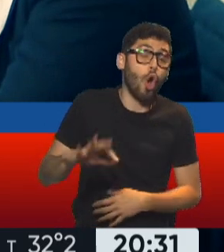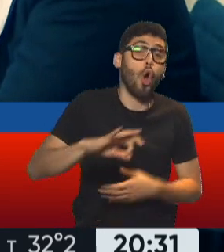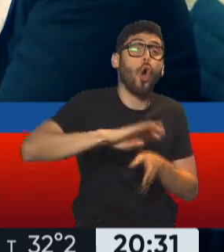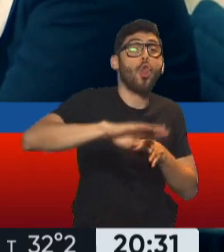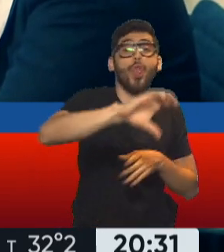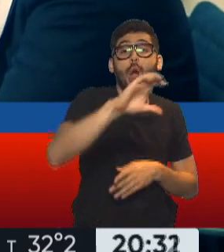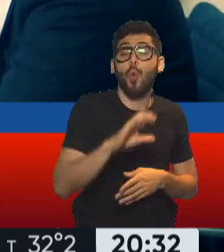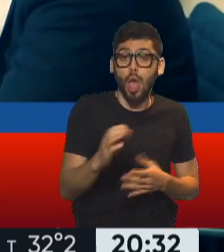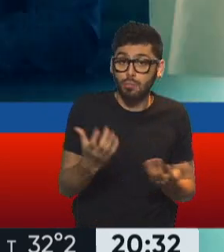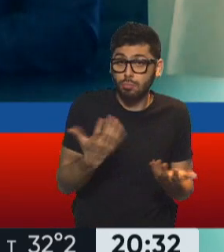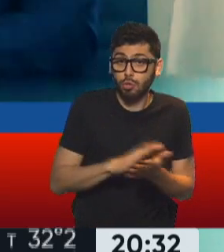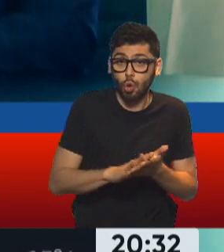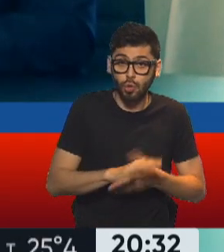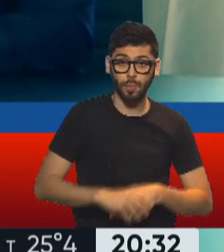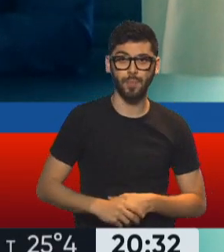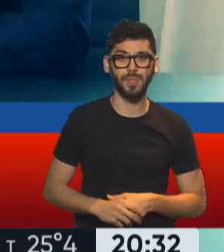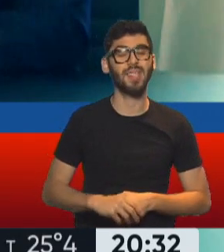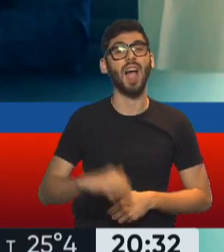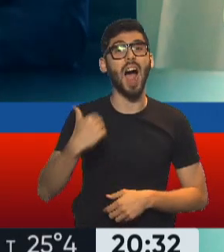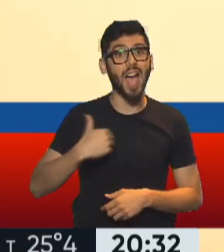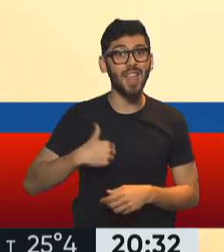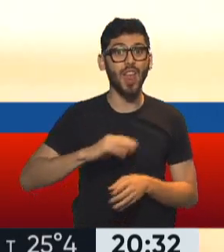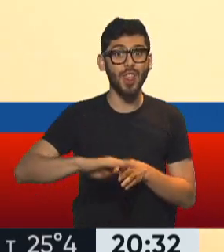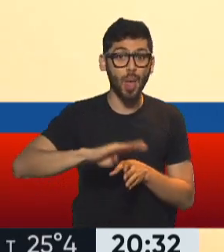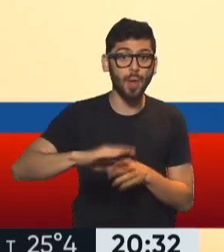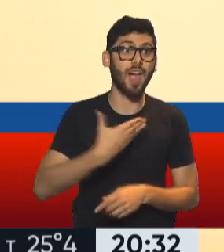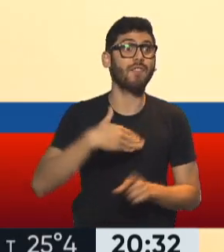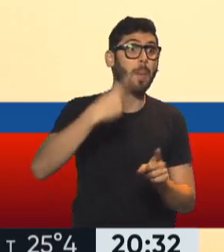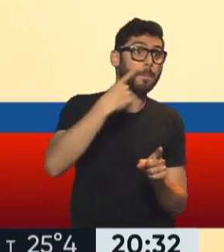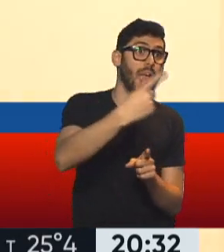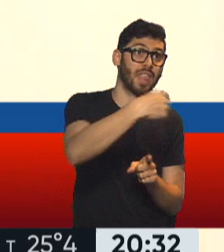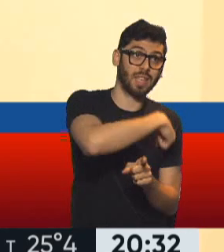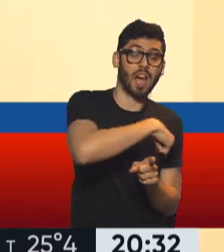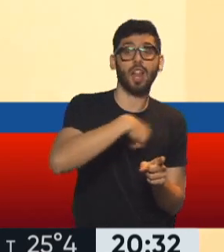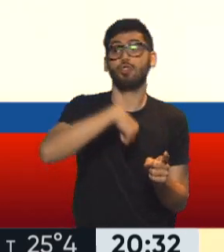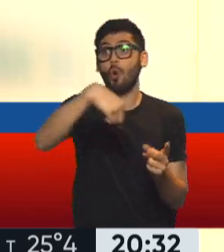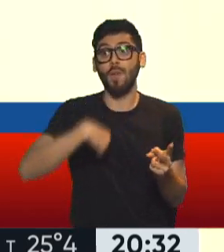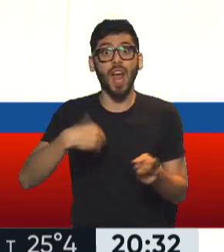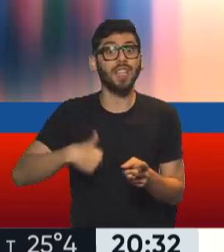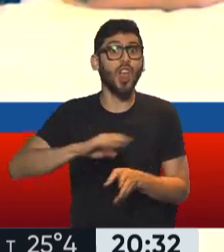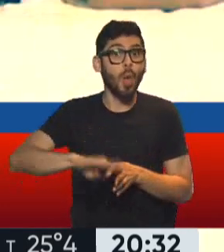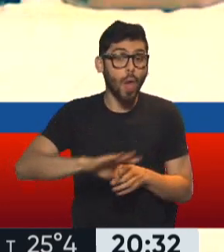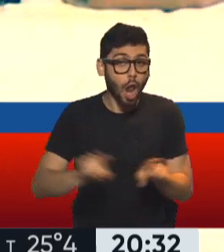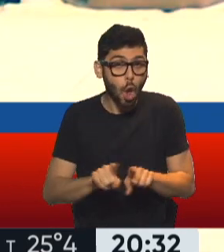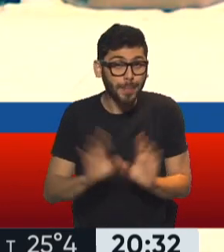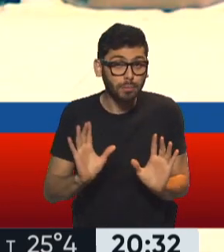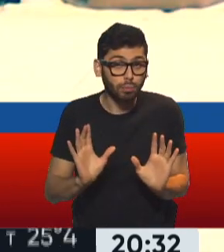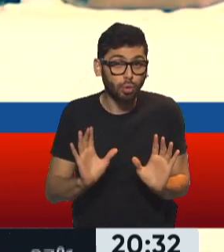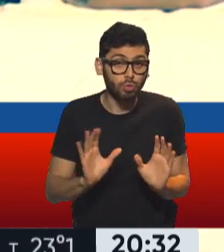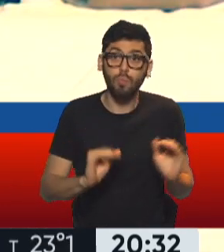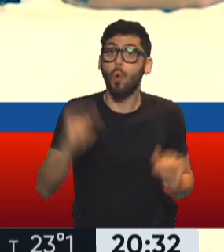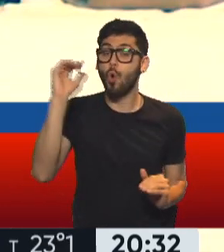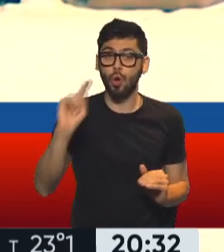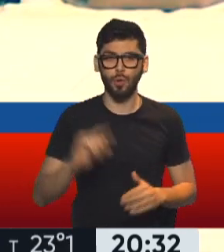mira la deuda argentina antes del crédito del fondo y el día que me fui, es la misma deuda. El análisis sobre